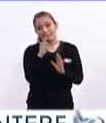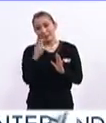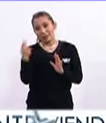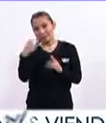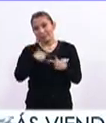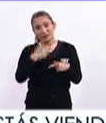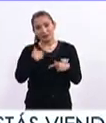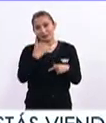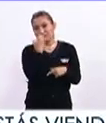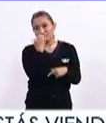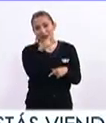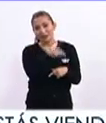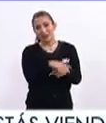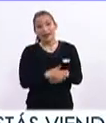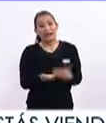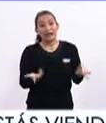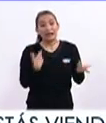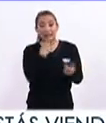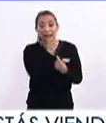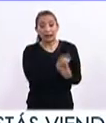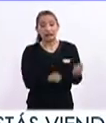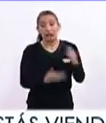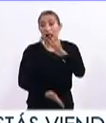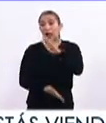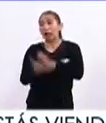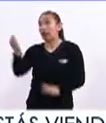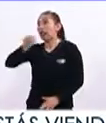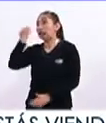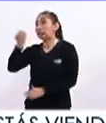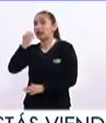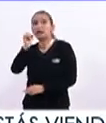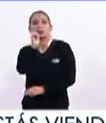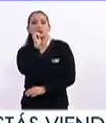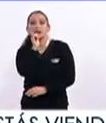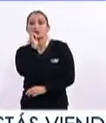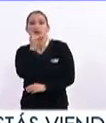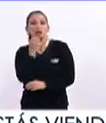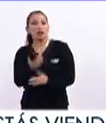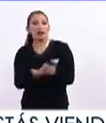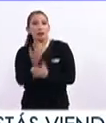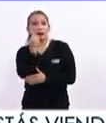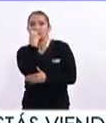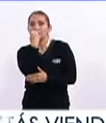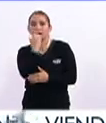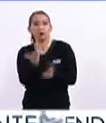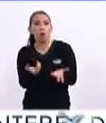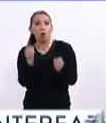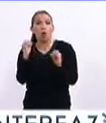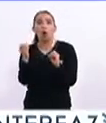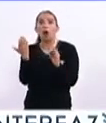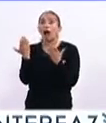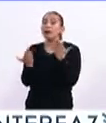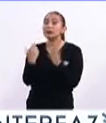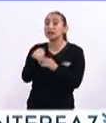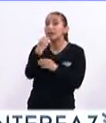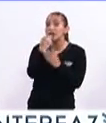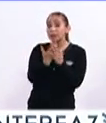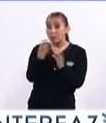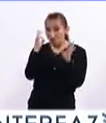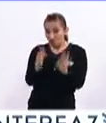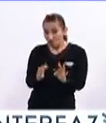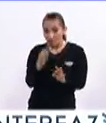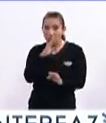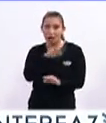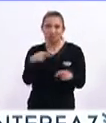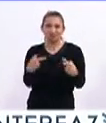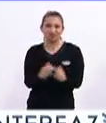en la población escolar es que los pequeños van a la escuela sin un desayuno previo, o muchas veces el desayuno no es lo más